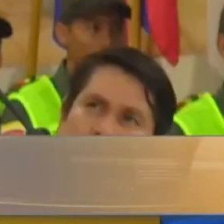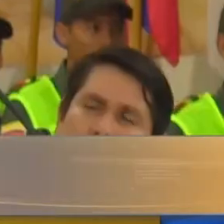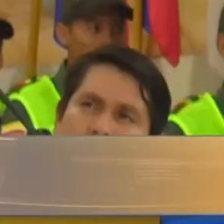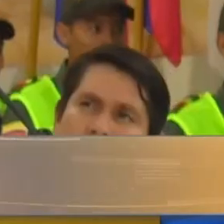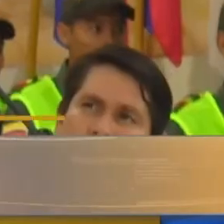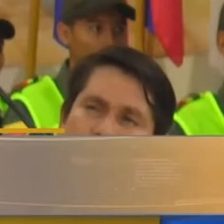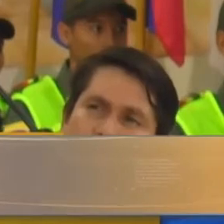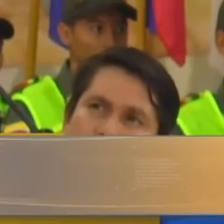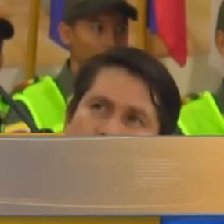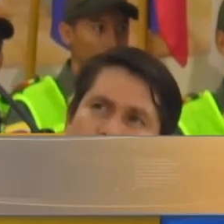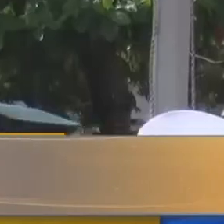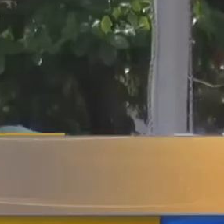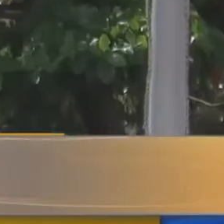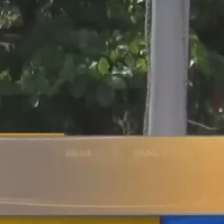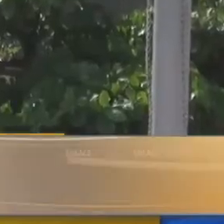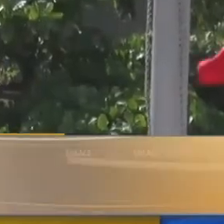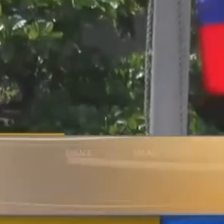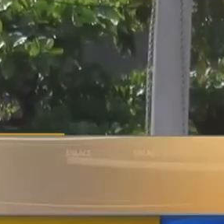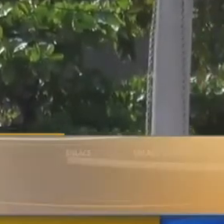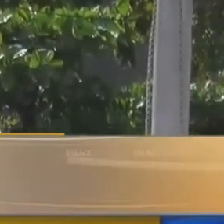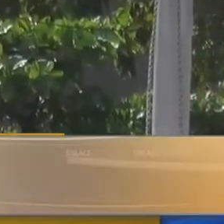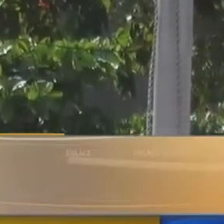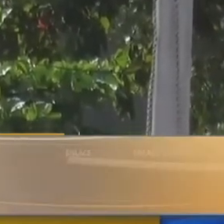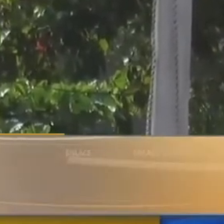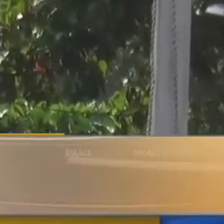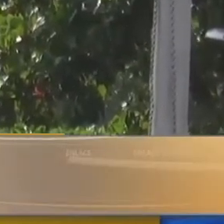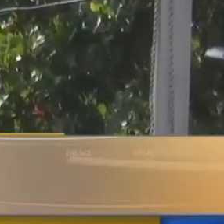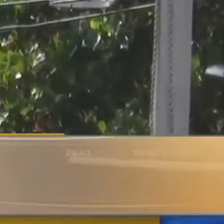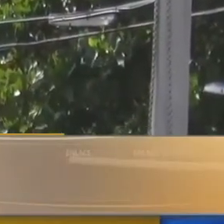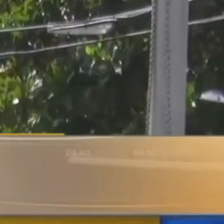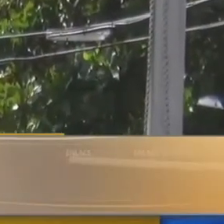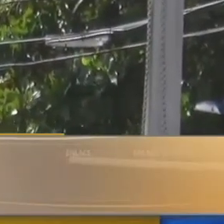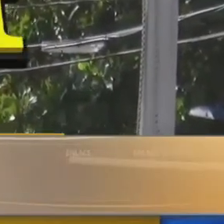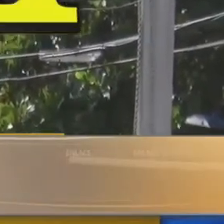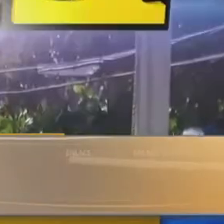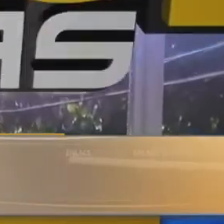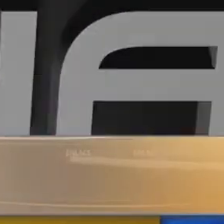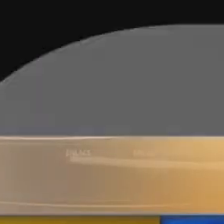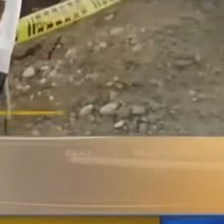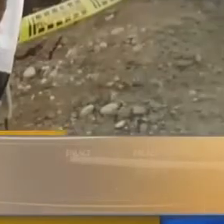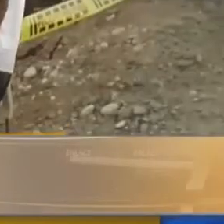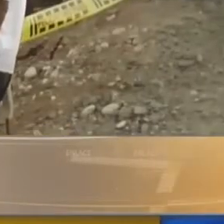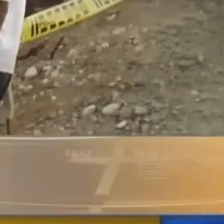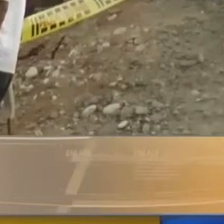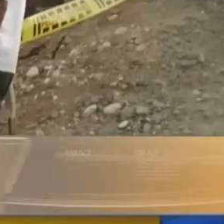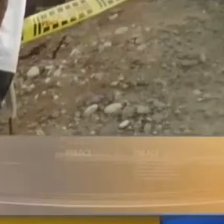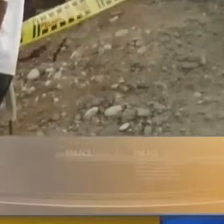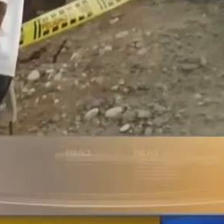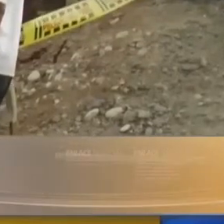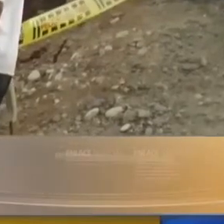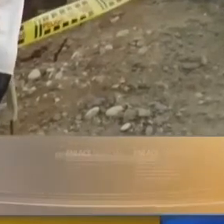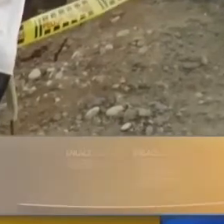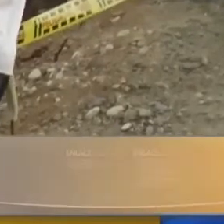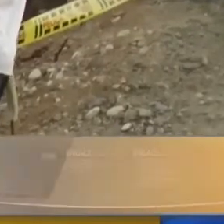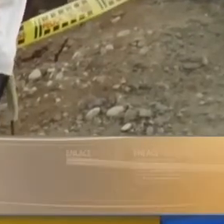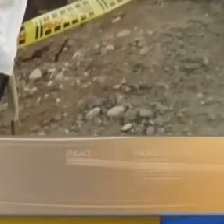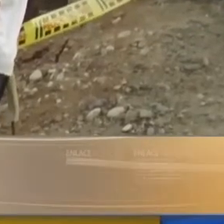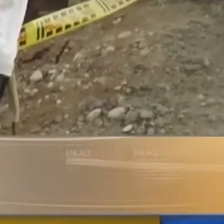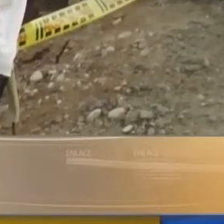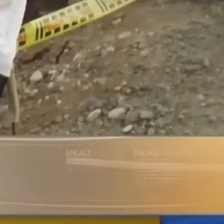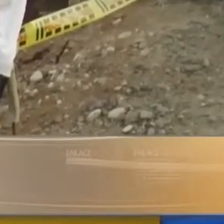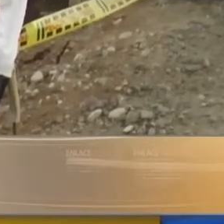Con un tedeum y la izada del pabellón nacional, se rindió homenaje al histórico 20 de julio. Habitantes de Belén y Jerusalén desbloquearon